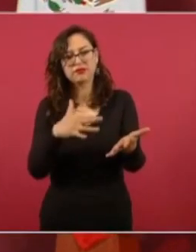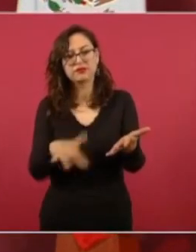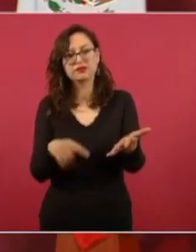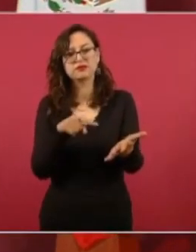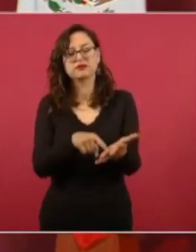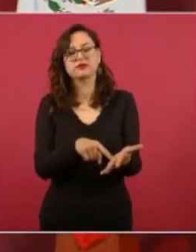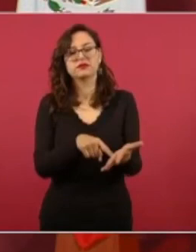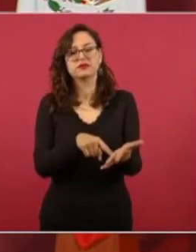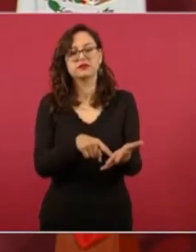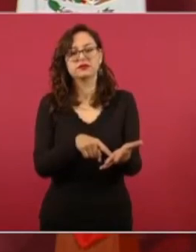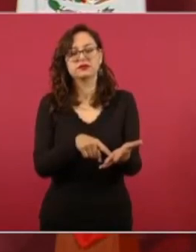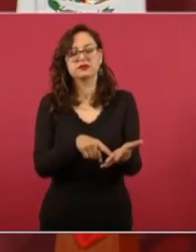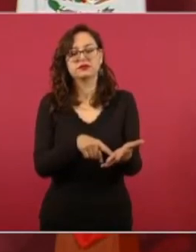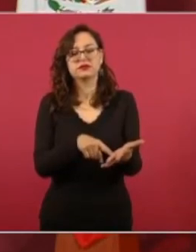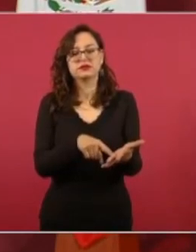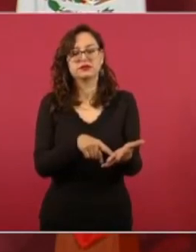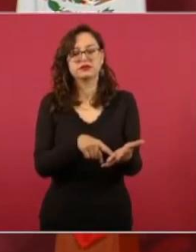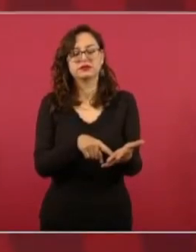de que Díaz Ordaz